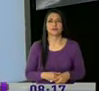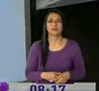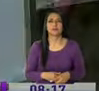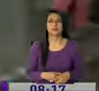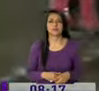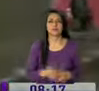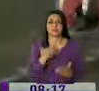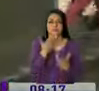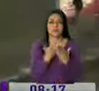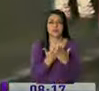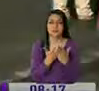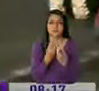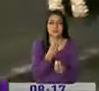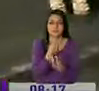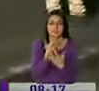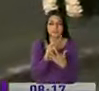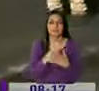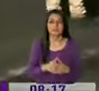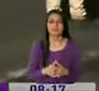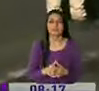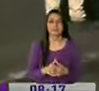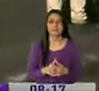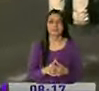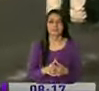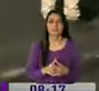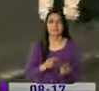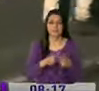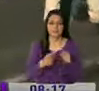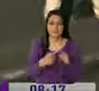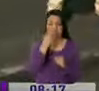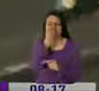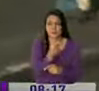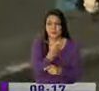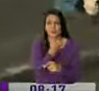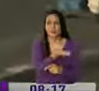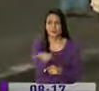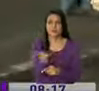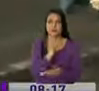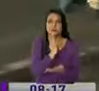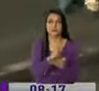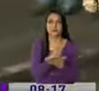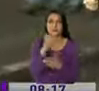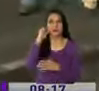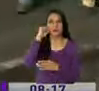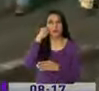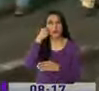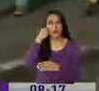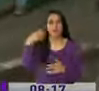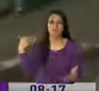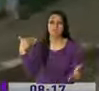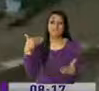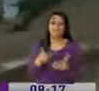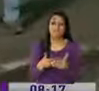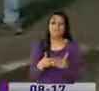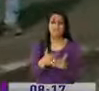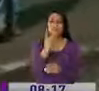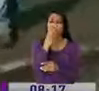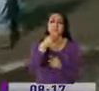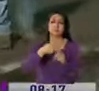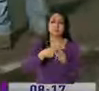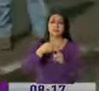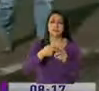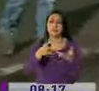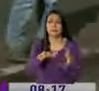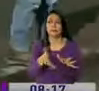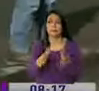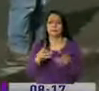Muchísimas gracias por esas palabras, Roberto. Amigos, un gran día para todos. Así es, recordemos que hace aproximadamente unos 2 meses nosotros